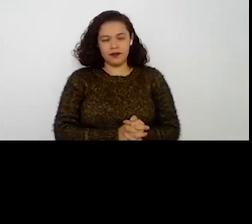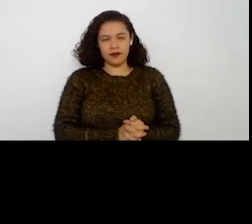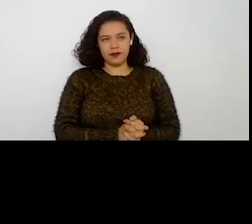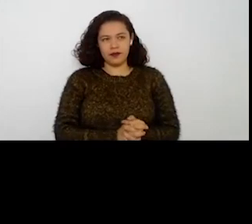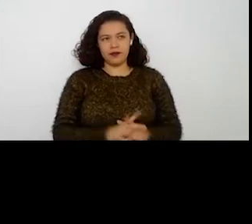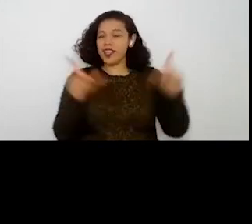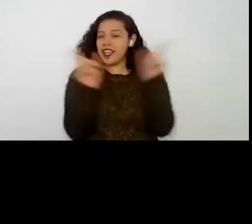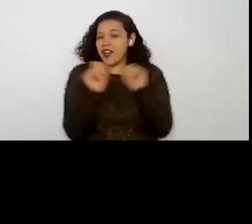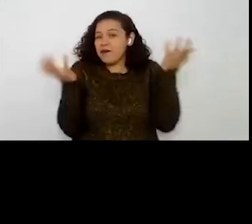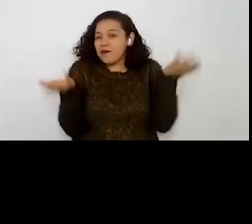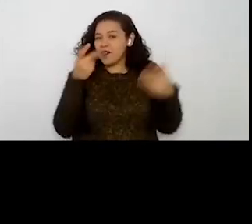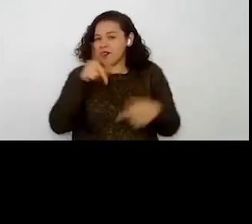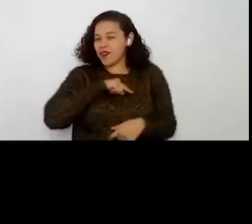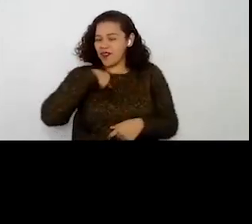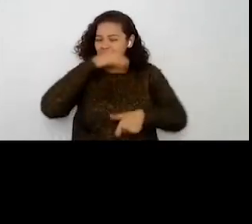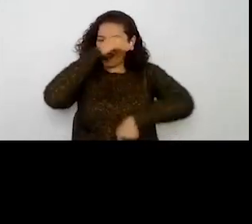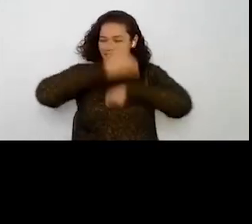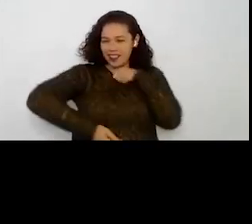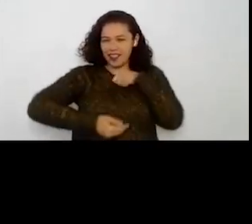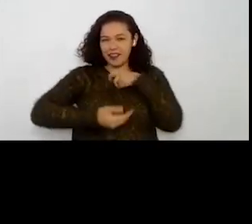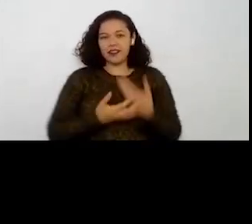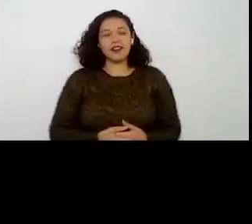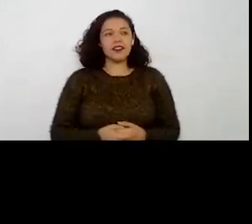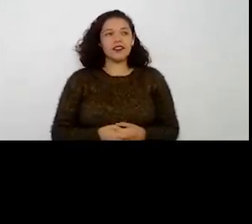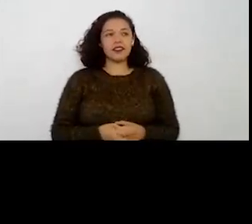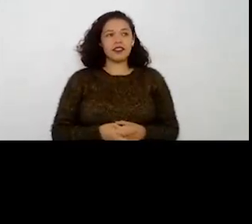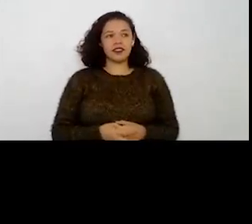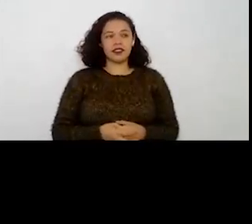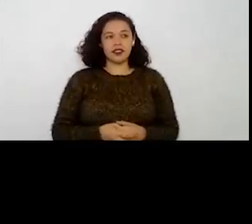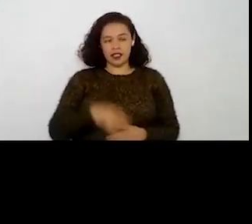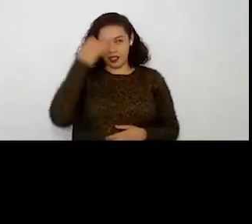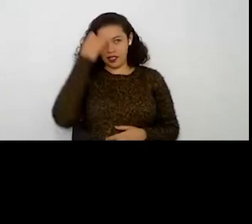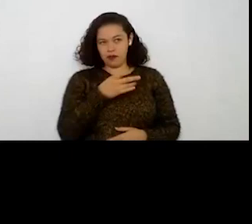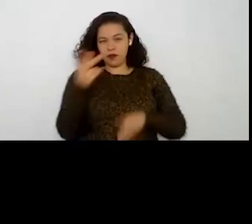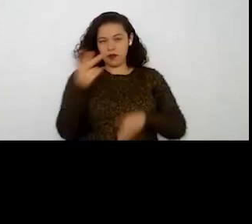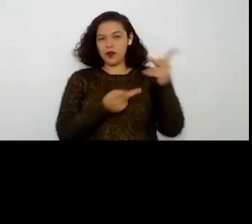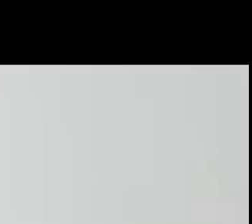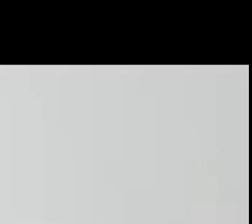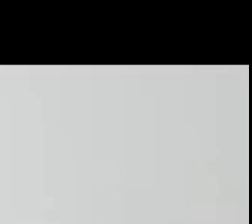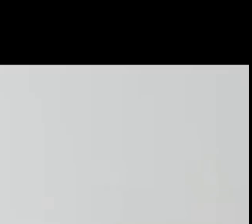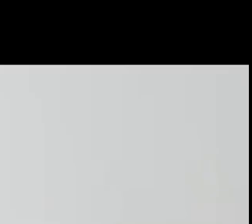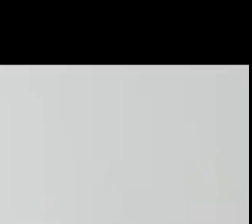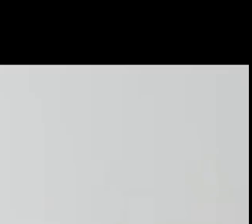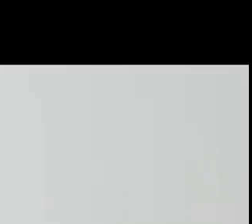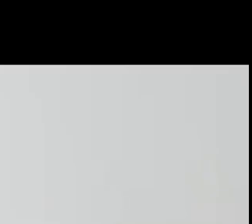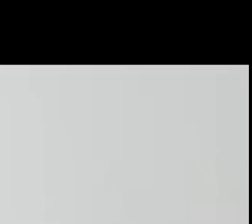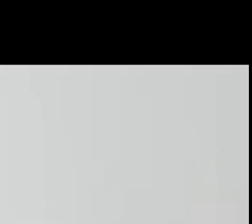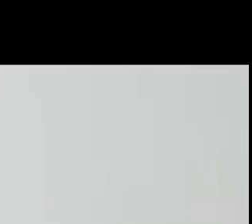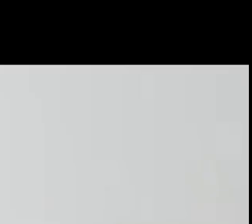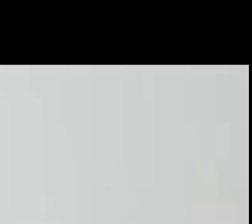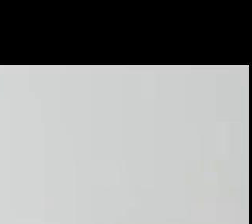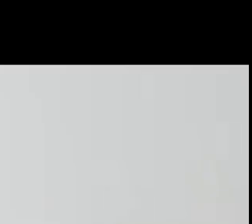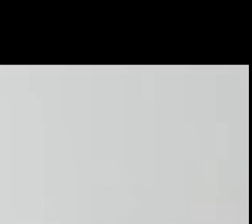Eso es todo por mi parte Este creo que vamos a pasar a las preguntas y respuestas lo dejo con Ruth a ver